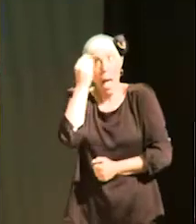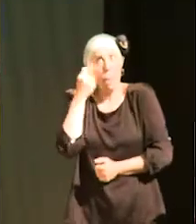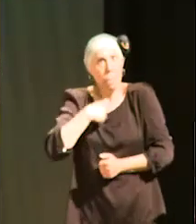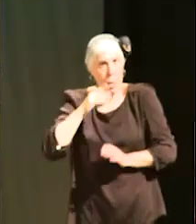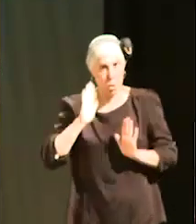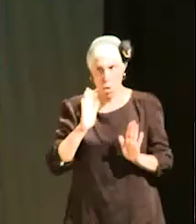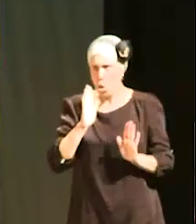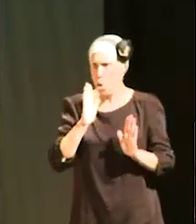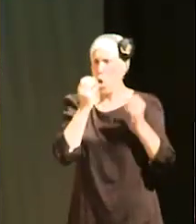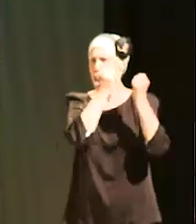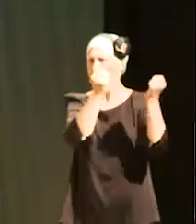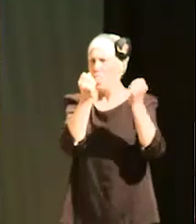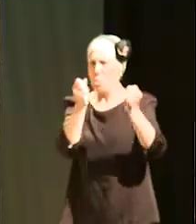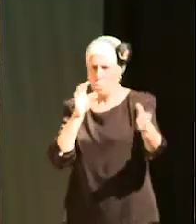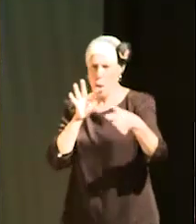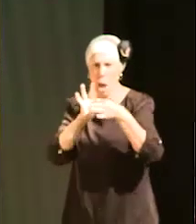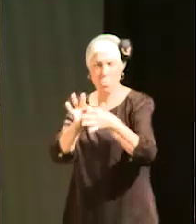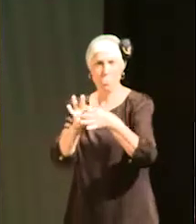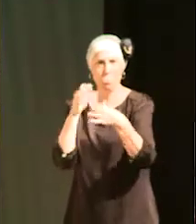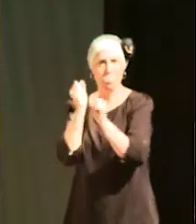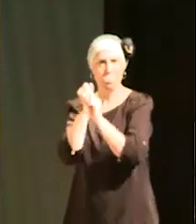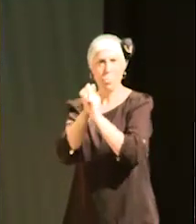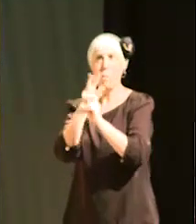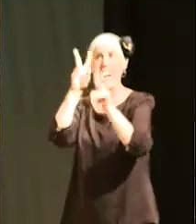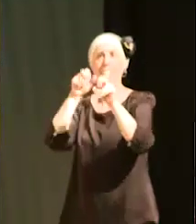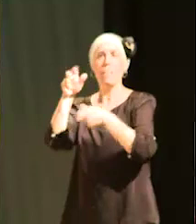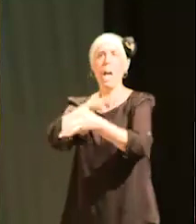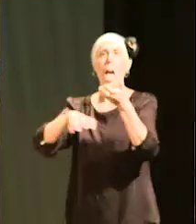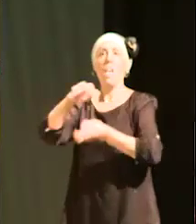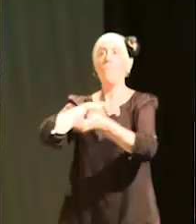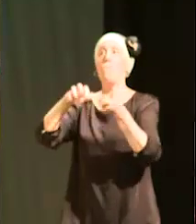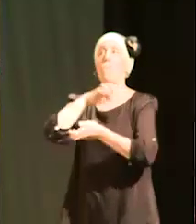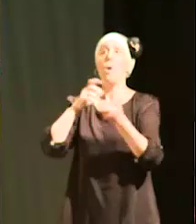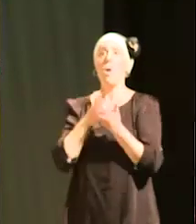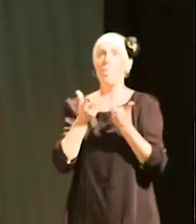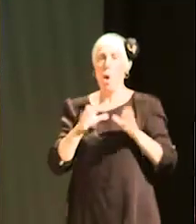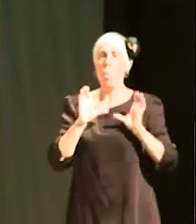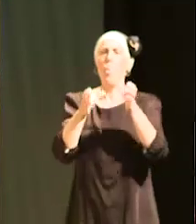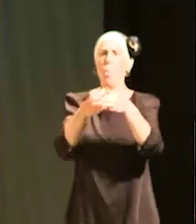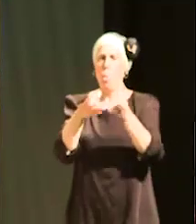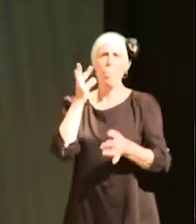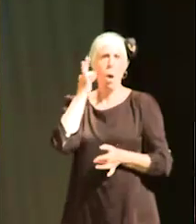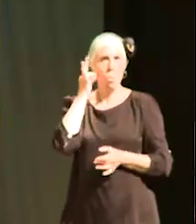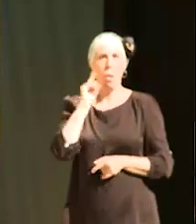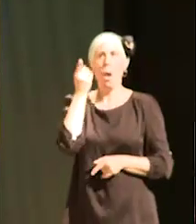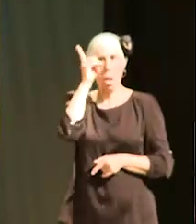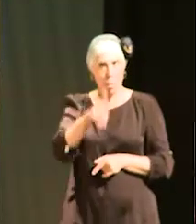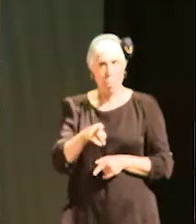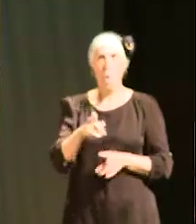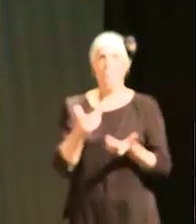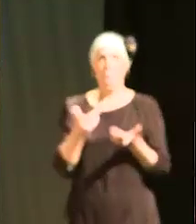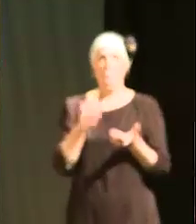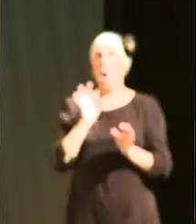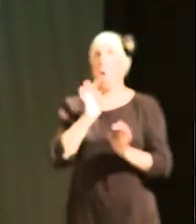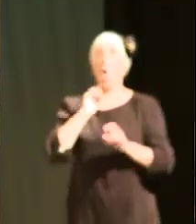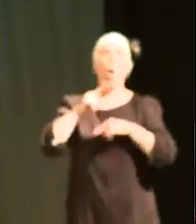tema de la violencia las instituciones creo que son clave no los grupos de mujeres si es familiar